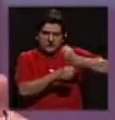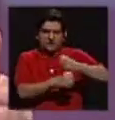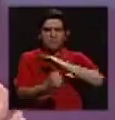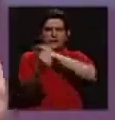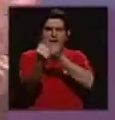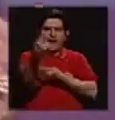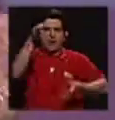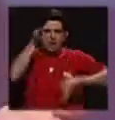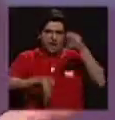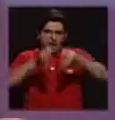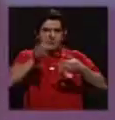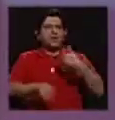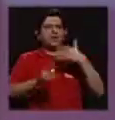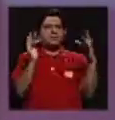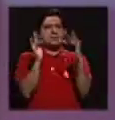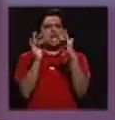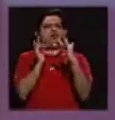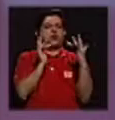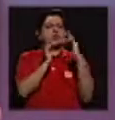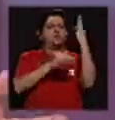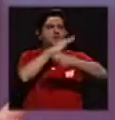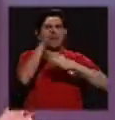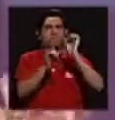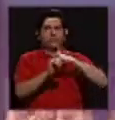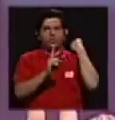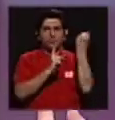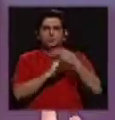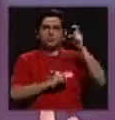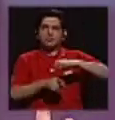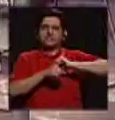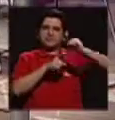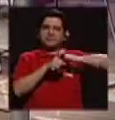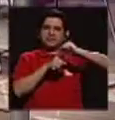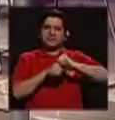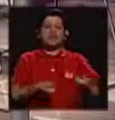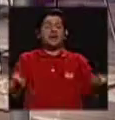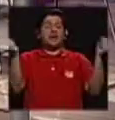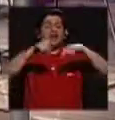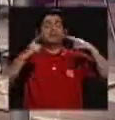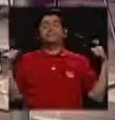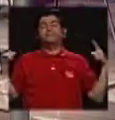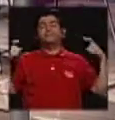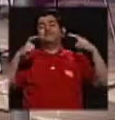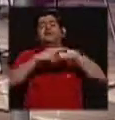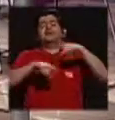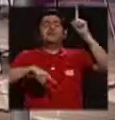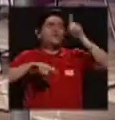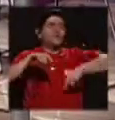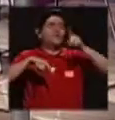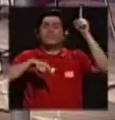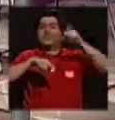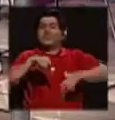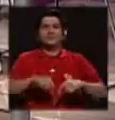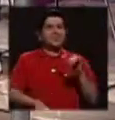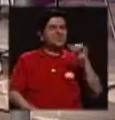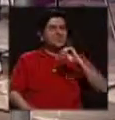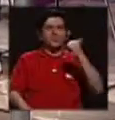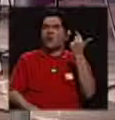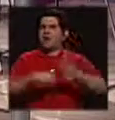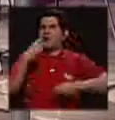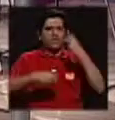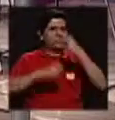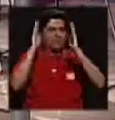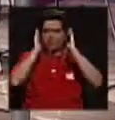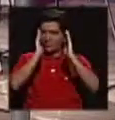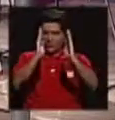el Poder Judicial, que tienen contacto con este tipo de situaciones, tienen que capacitarse. El fenómeno es muy complejo, no se puede tratar que igual que cualquier otro